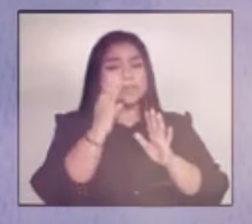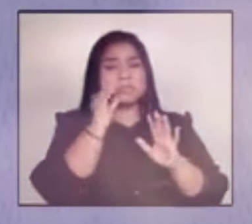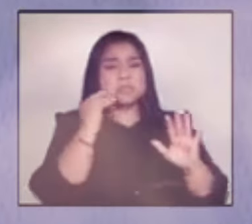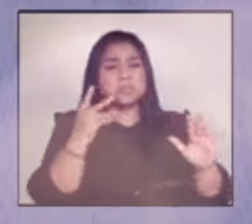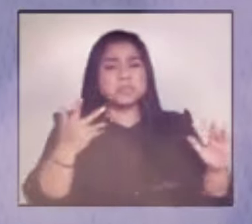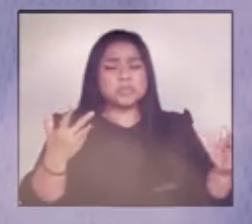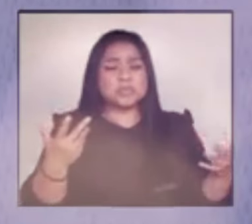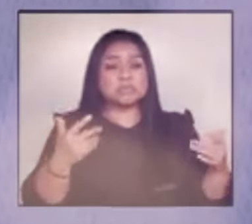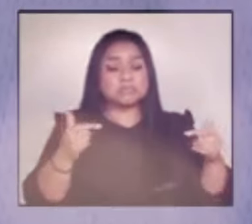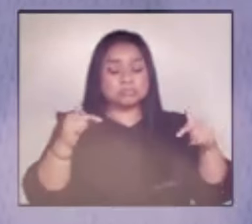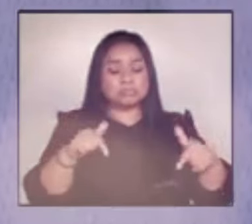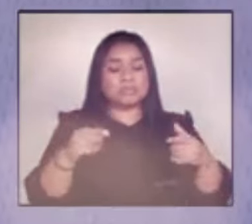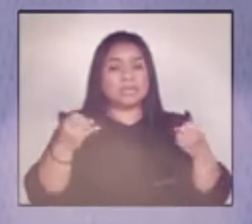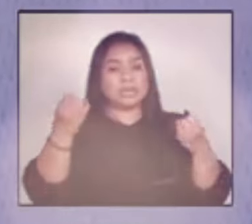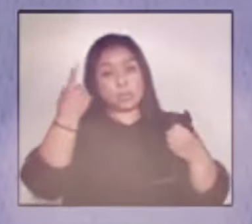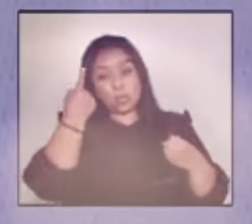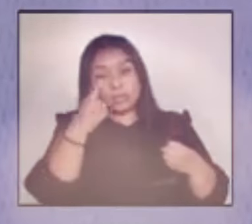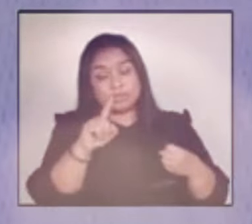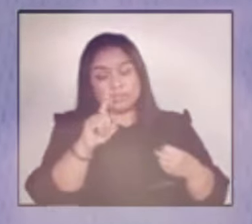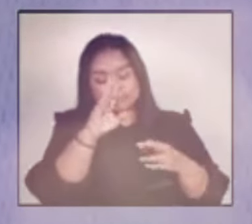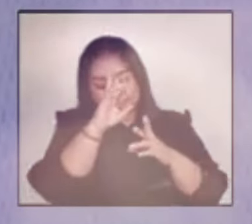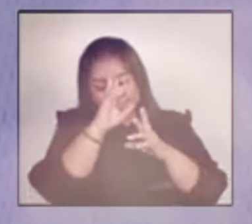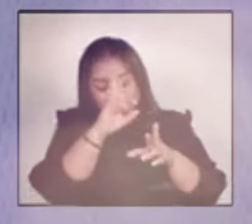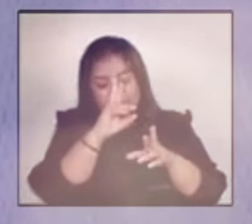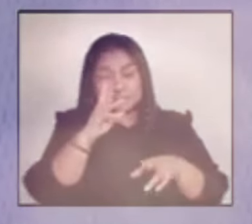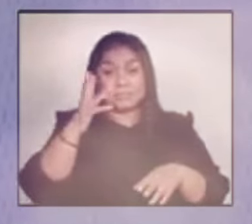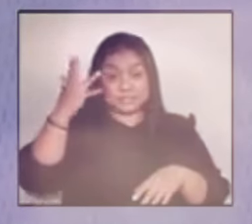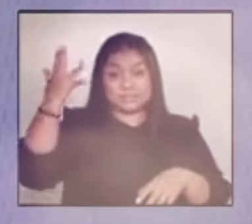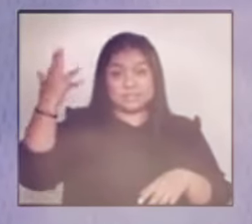fecha que reconoce el pasado,